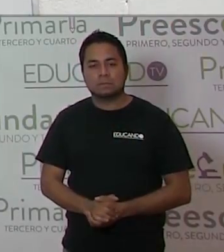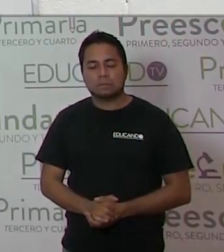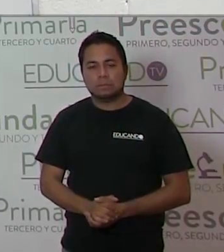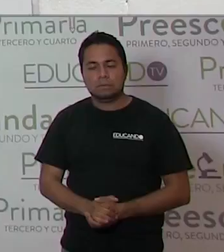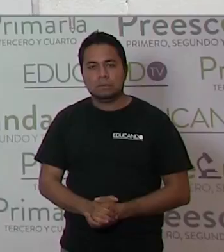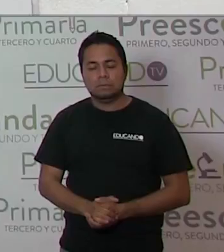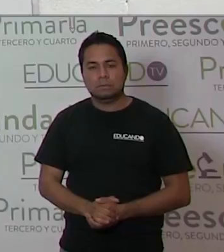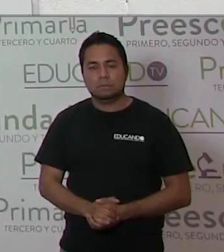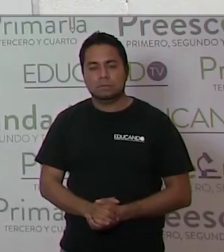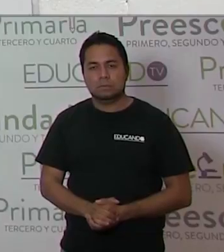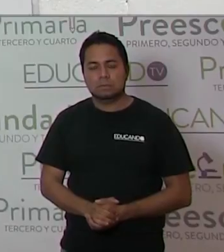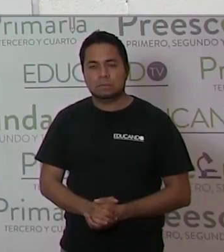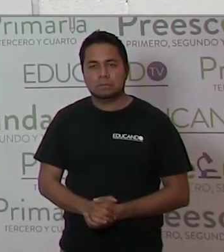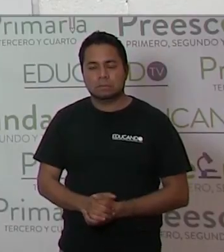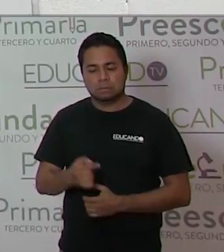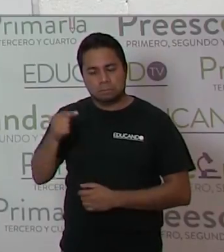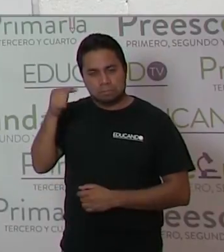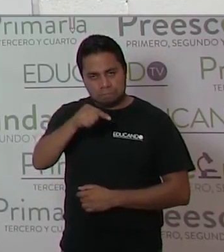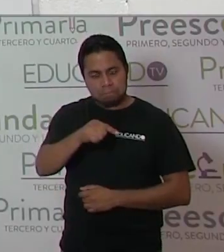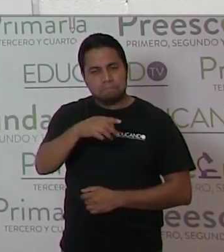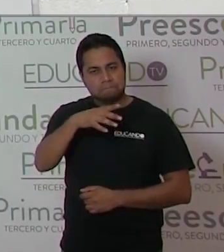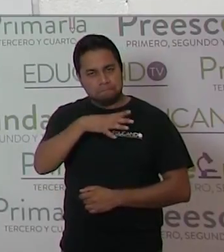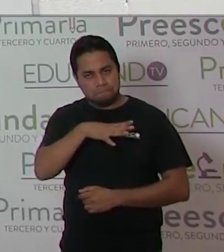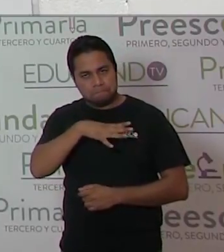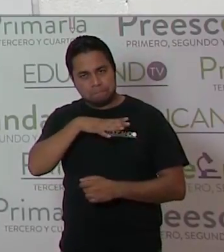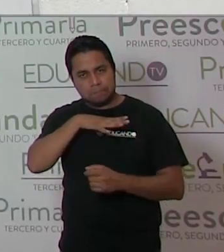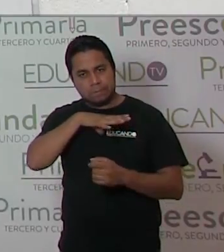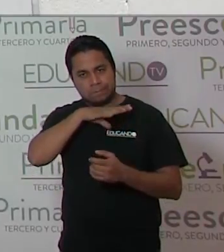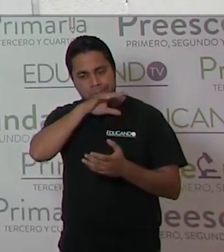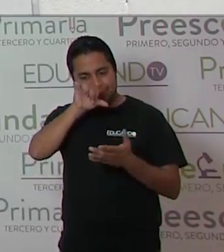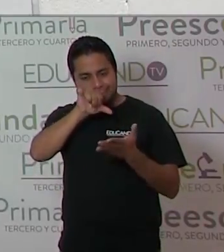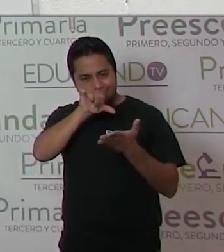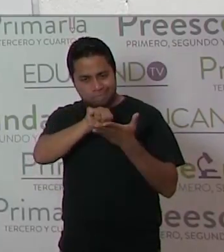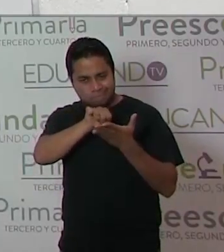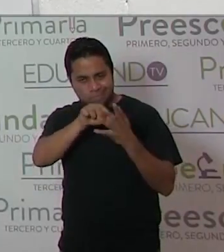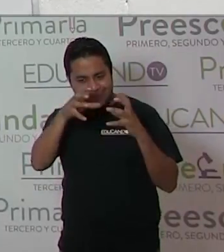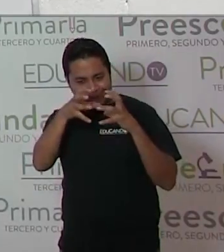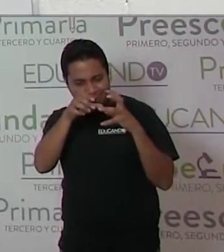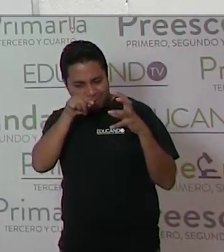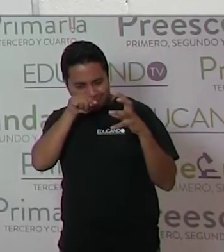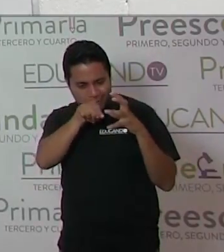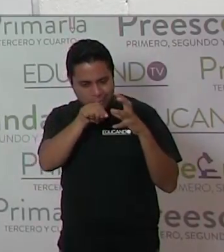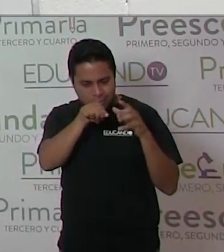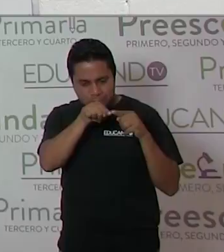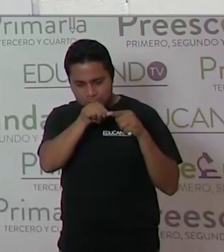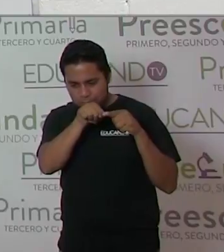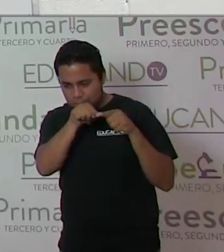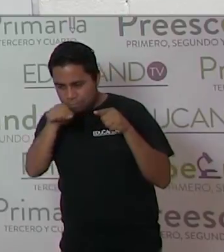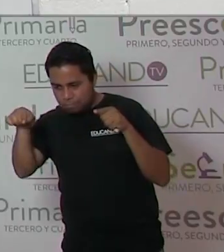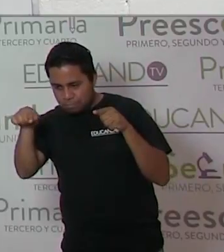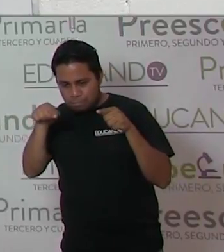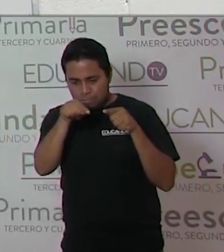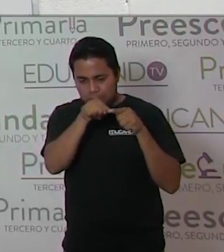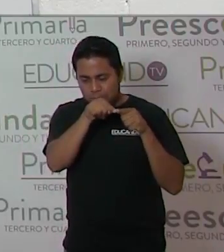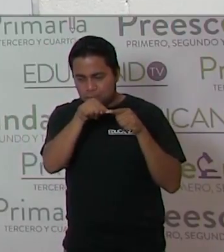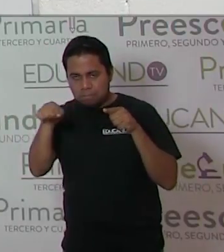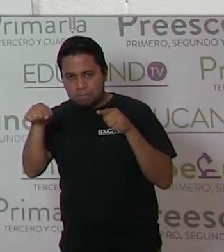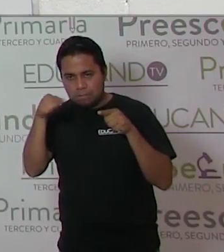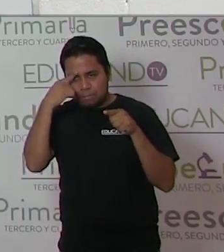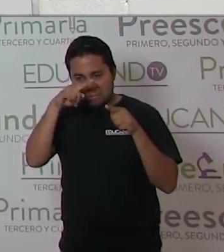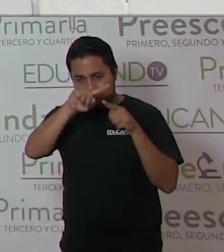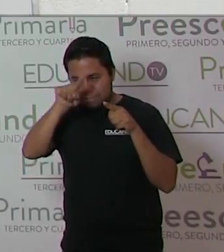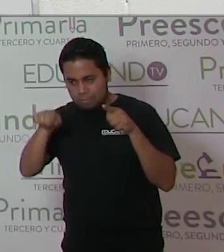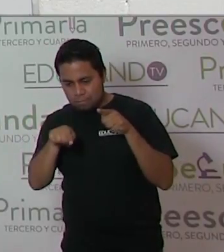donde es del centro de la esfera hacia